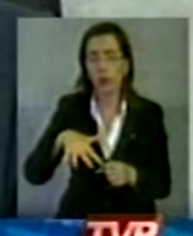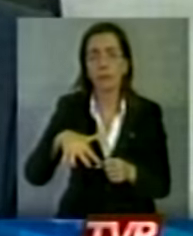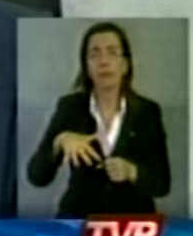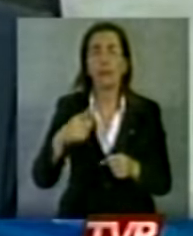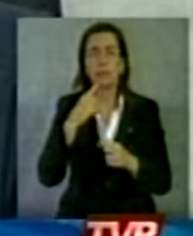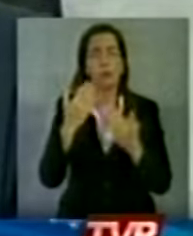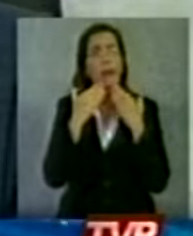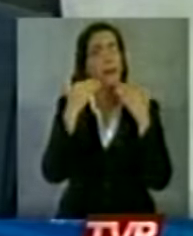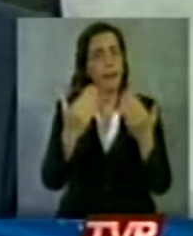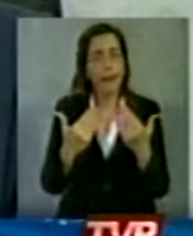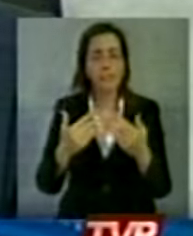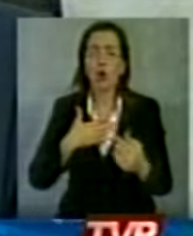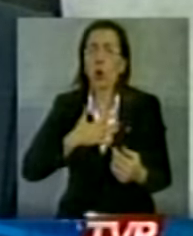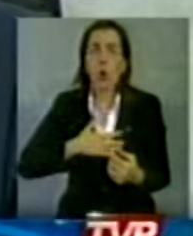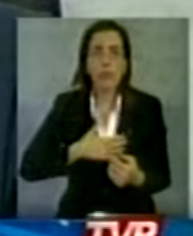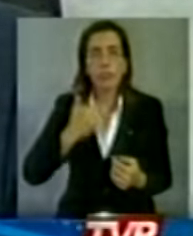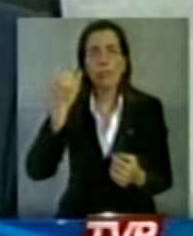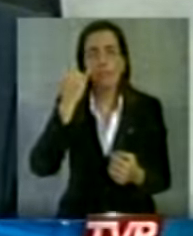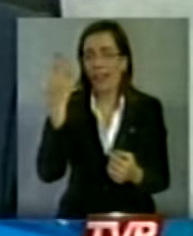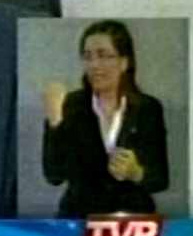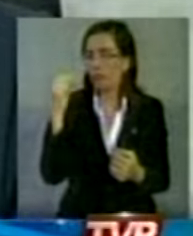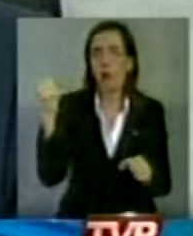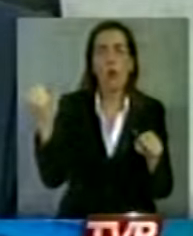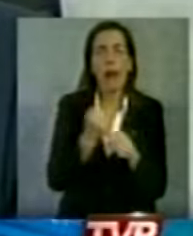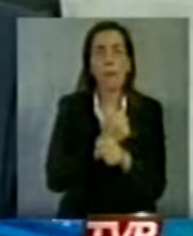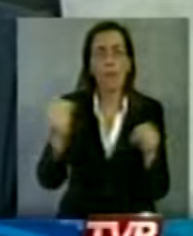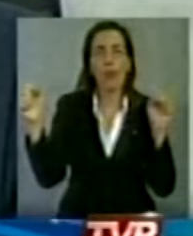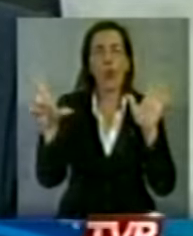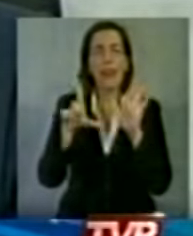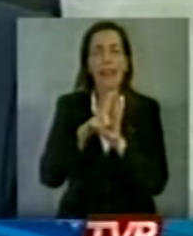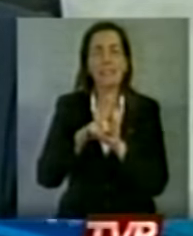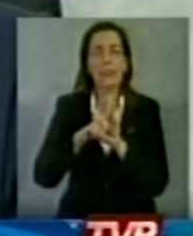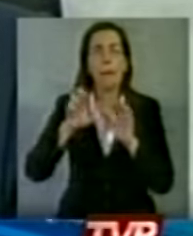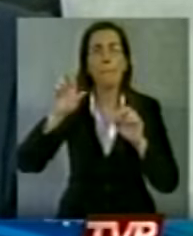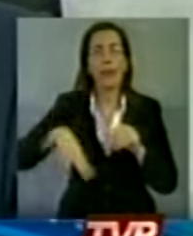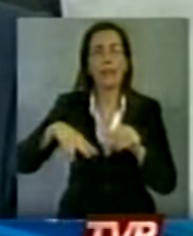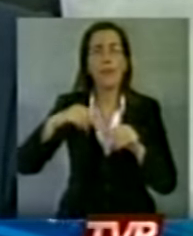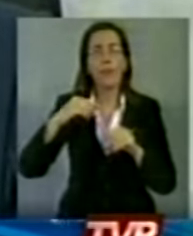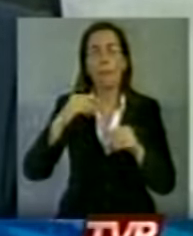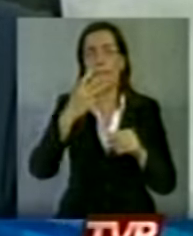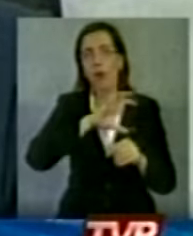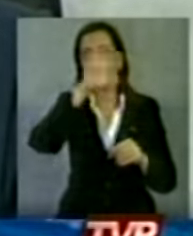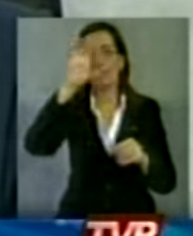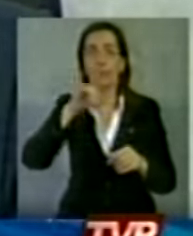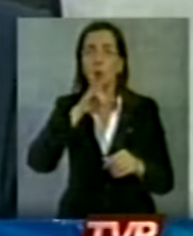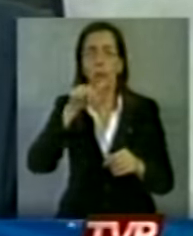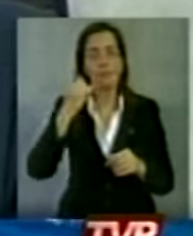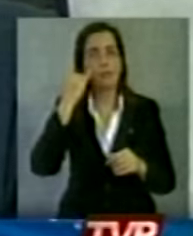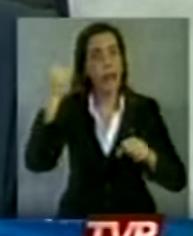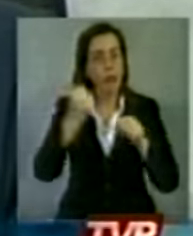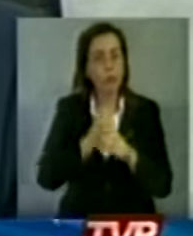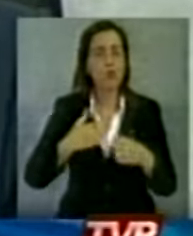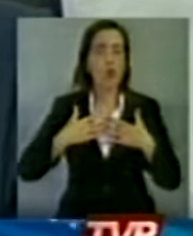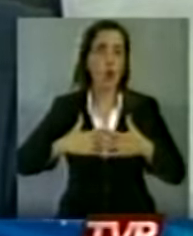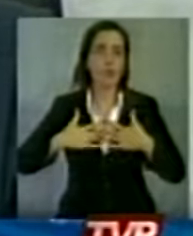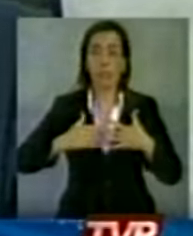agradezco y celebro la aprobación de la Ley de Planificación Provincial por parte de esta honorable legislatura